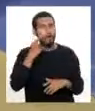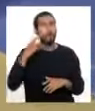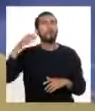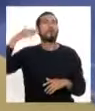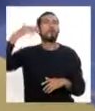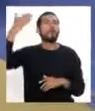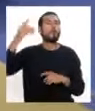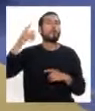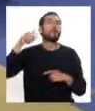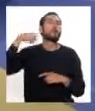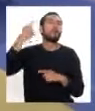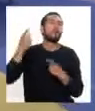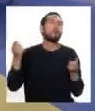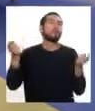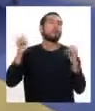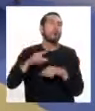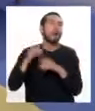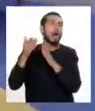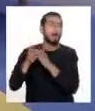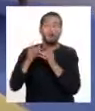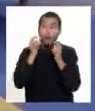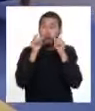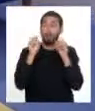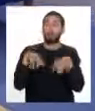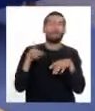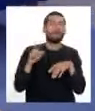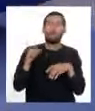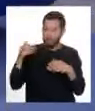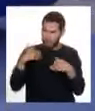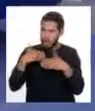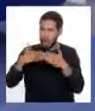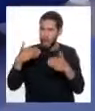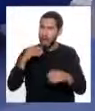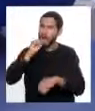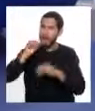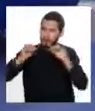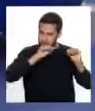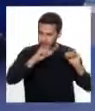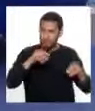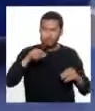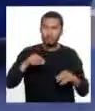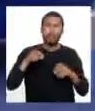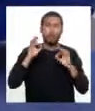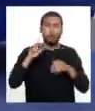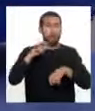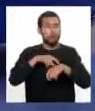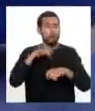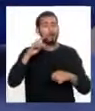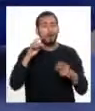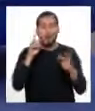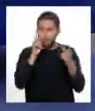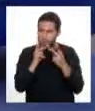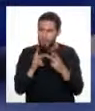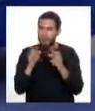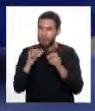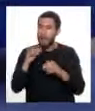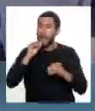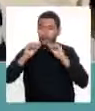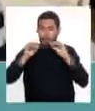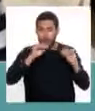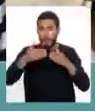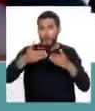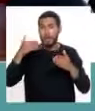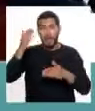van a llegar los servicios, cuándo va a llegar la embarcación. Estos servicios, que se pueden dar de manera oportuna y eficiente, alertan a la